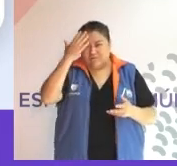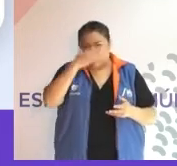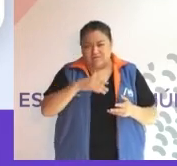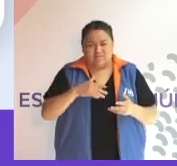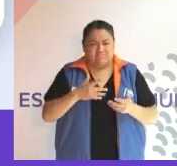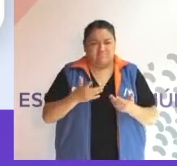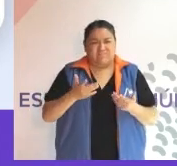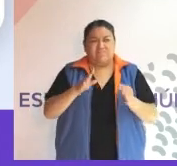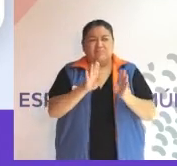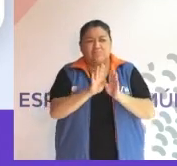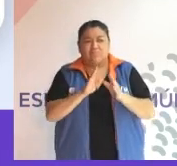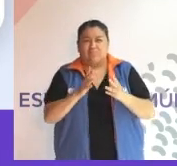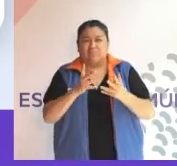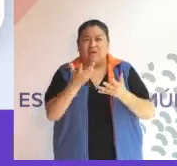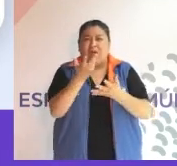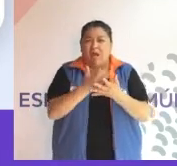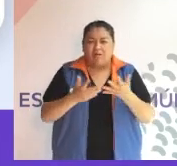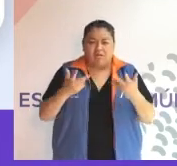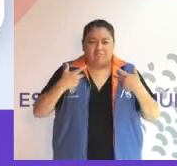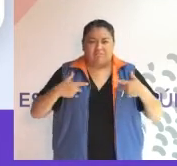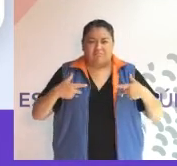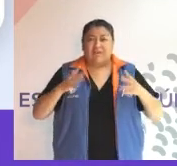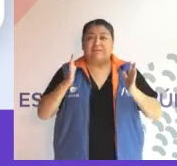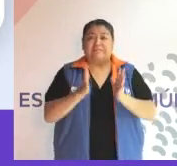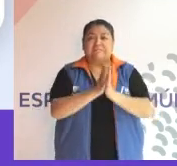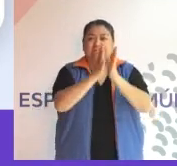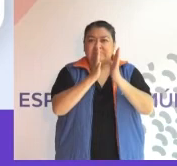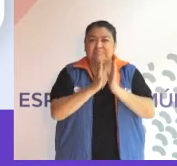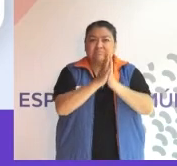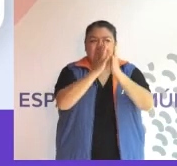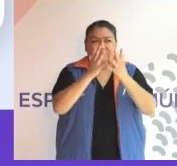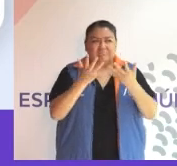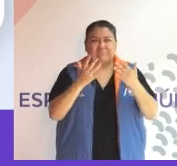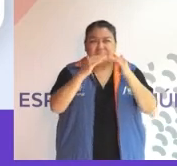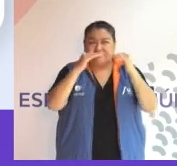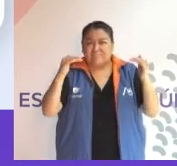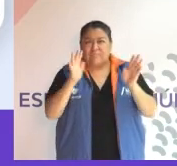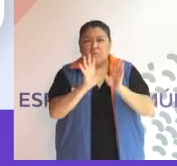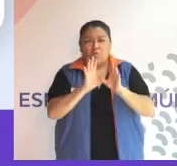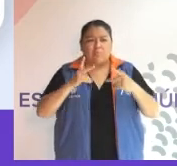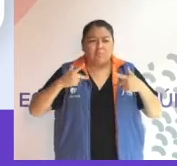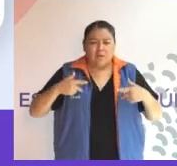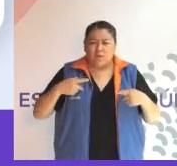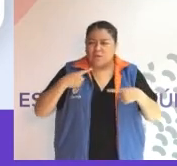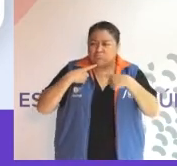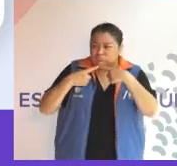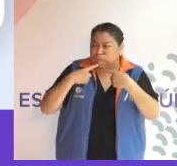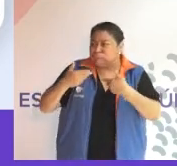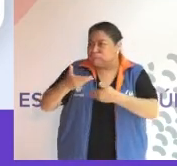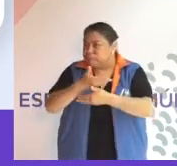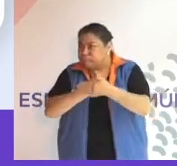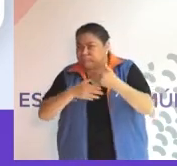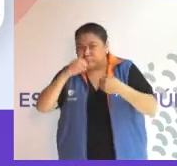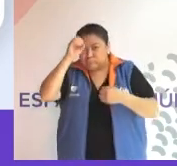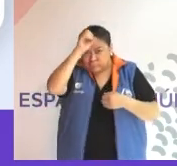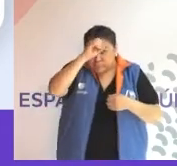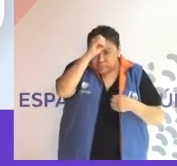nuevas formas de la democracia, la democracia deliberativa, la